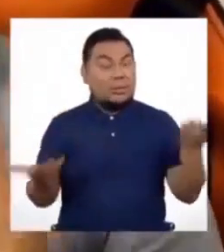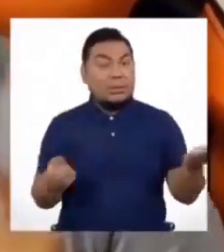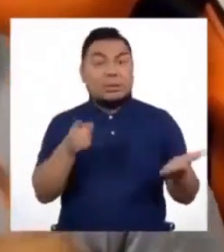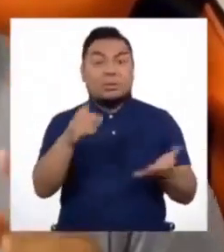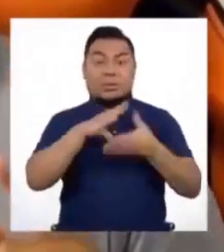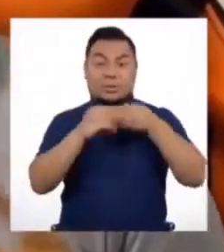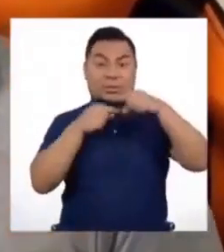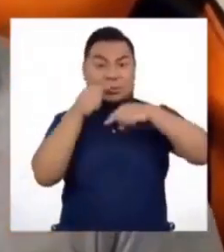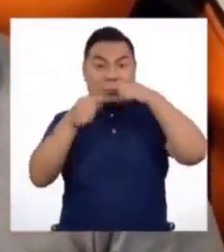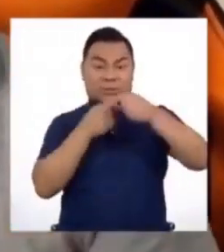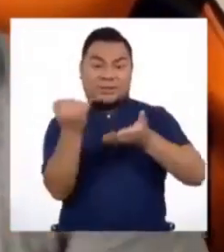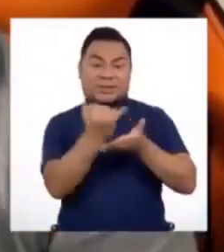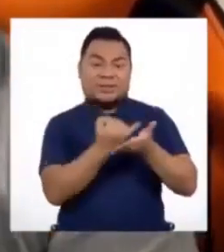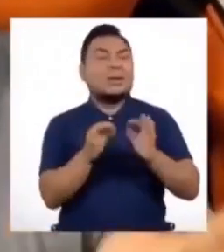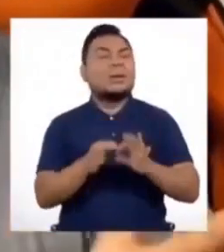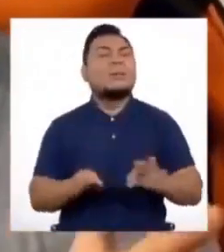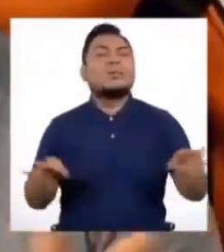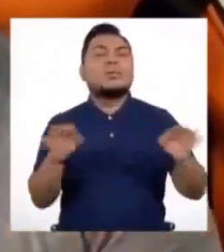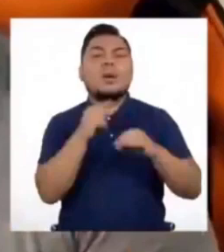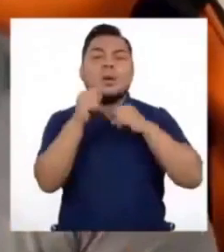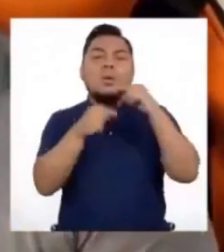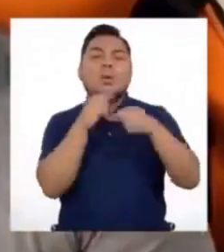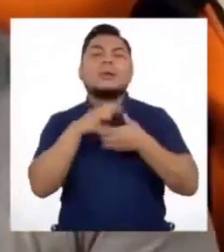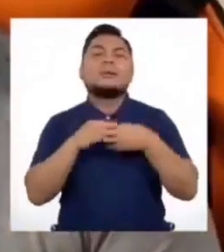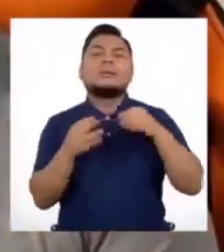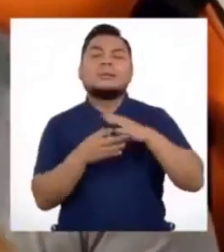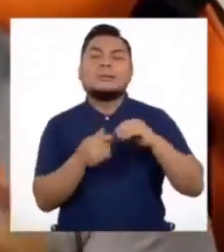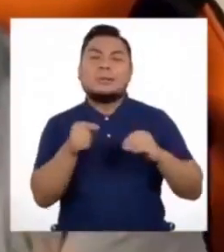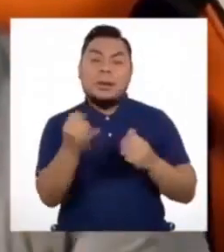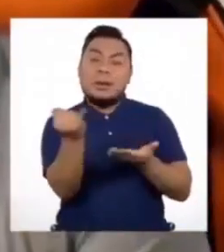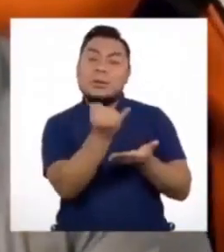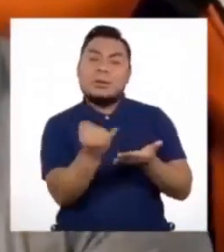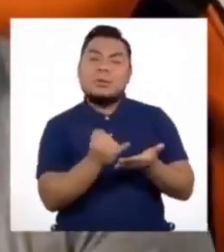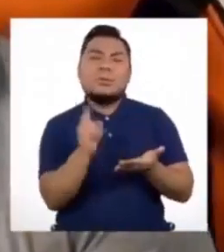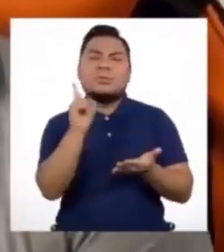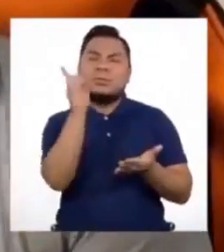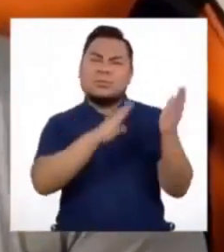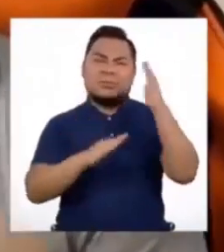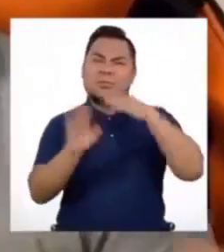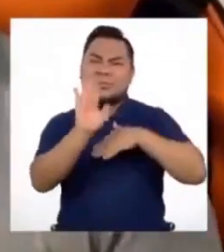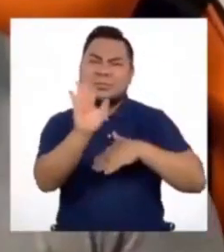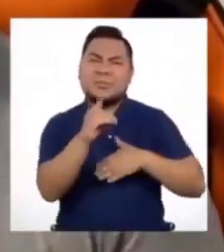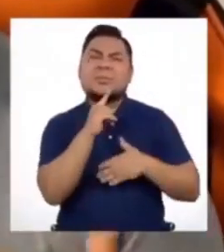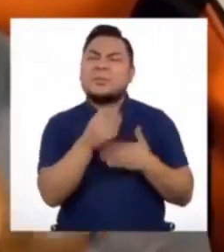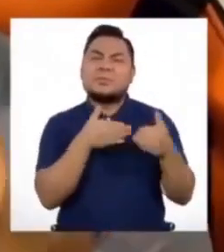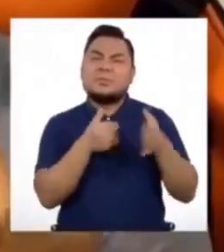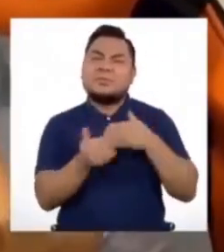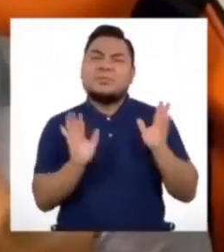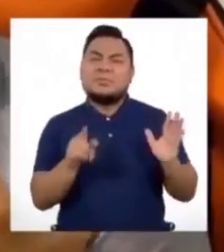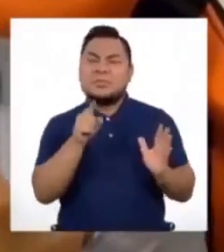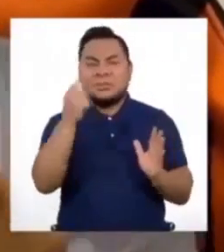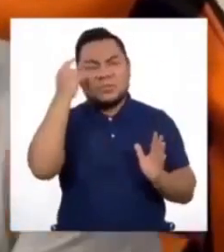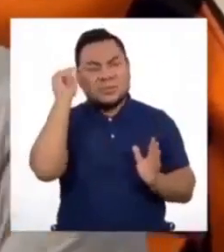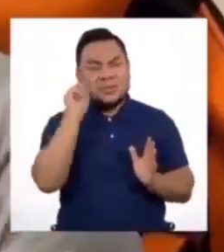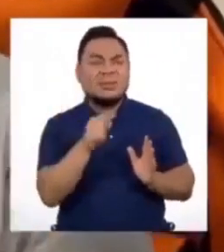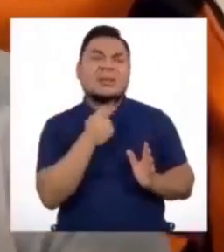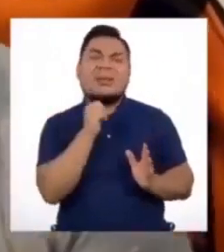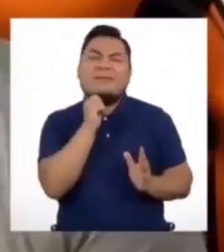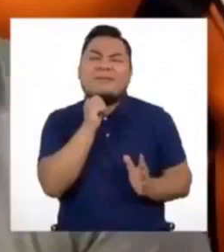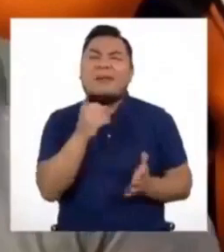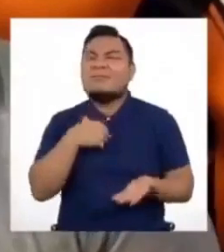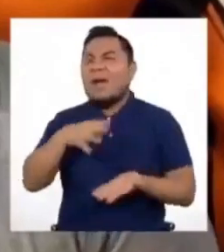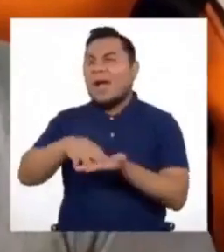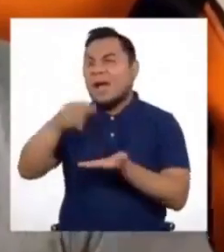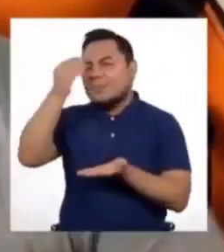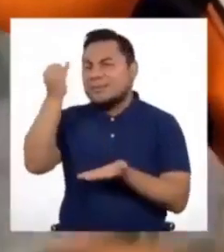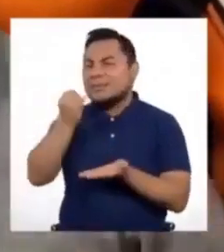lo más importante es narrar la historia. El dibujo, no te preocupes de eso. No importa si tú consideras que te falta aprender una